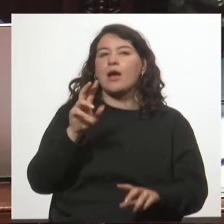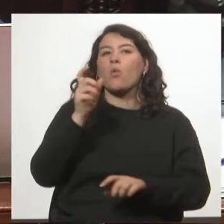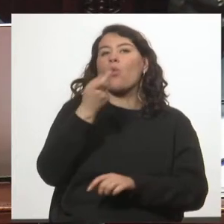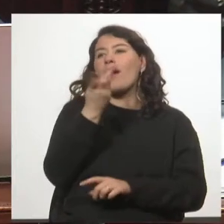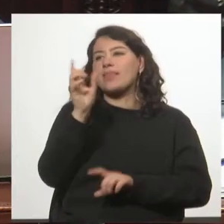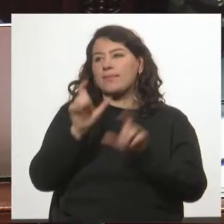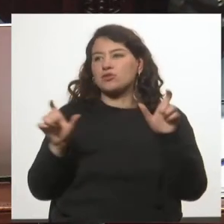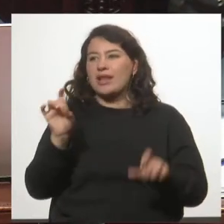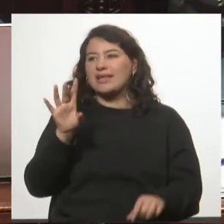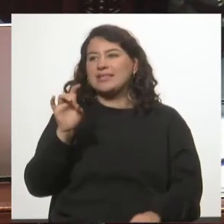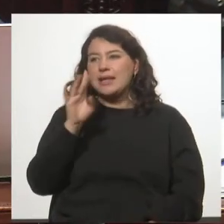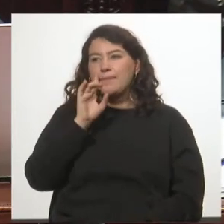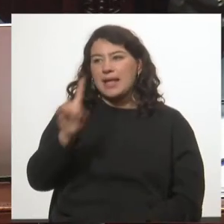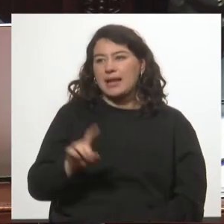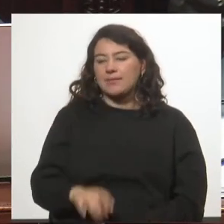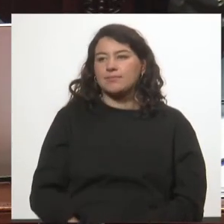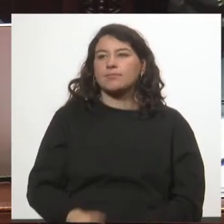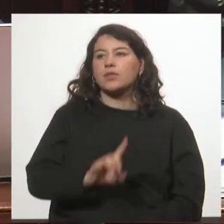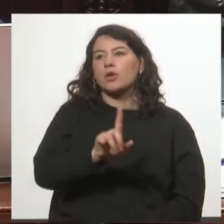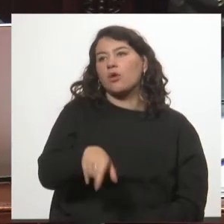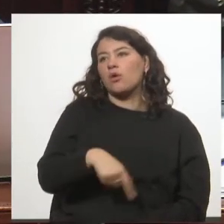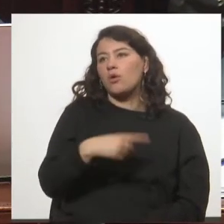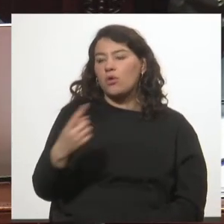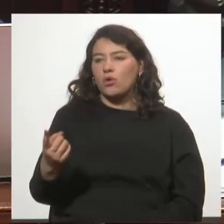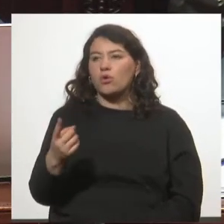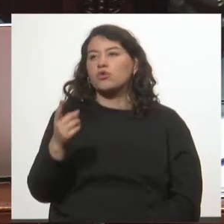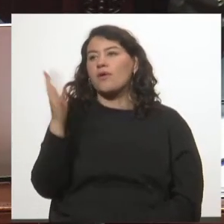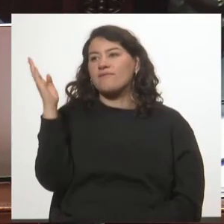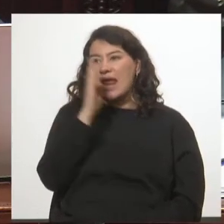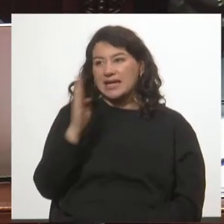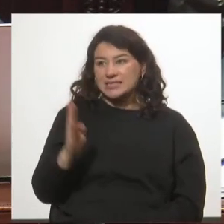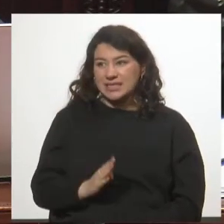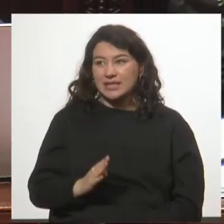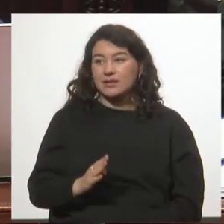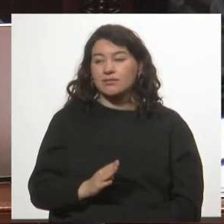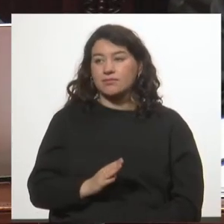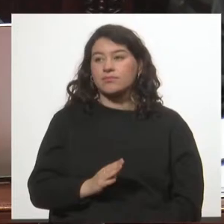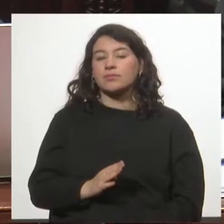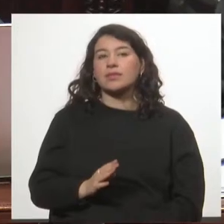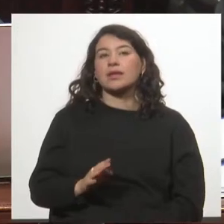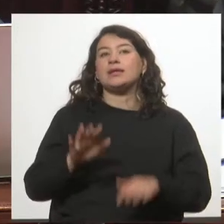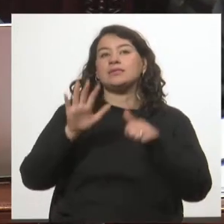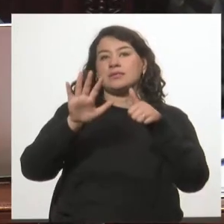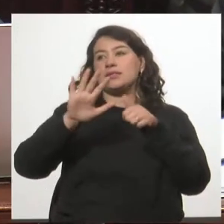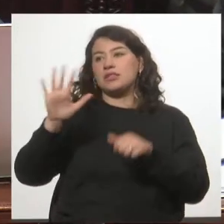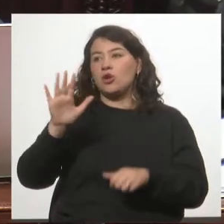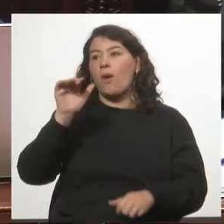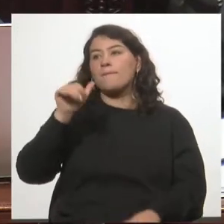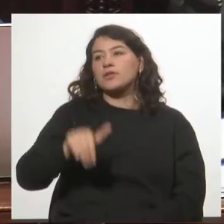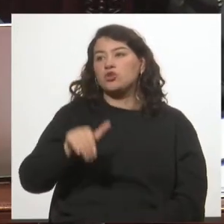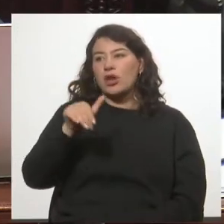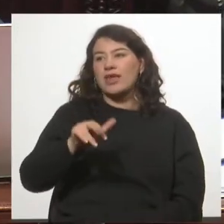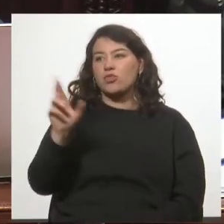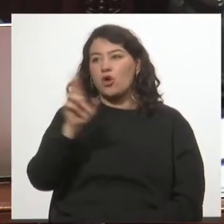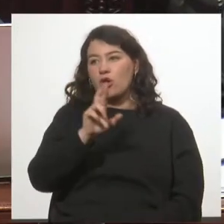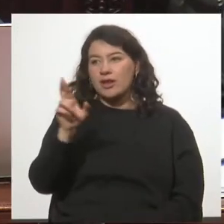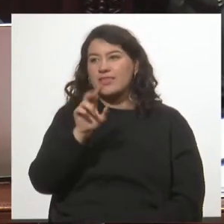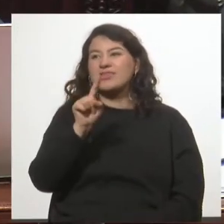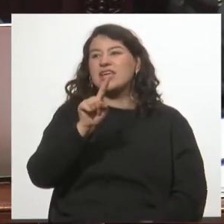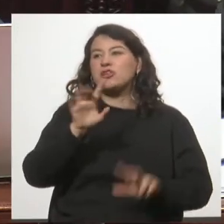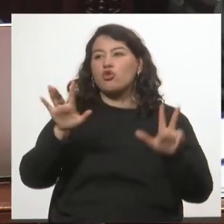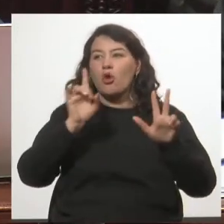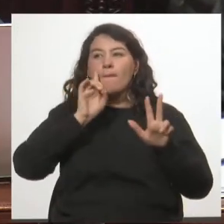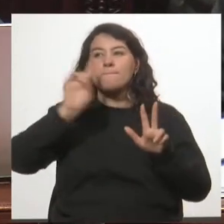tenemos el lionés arena de brasil 65 millones de dólares con una capacidad de 18